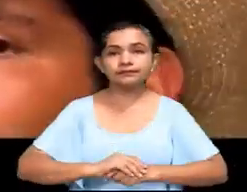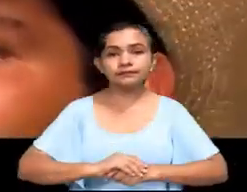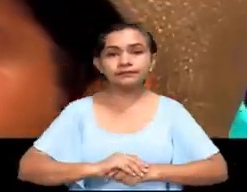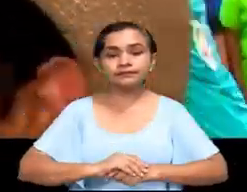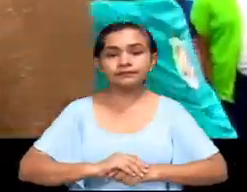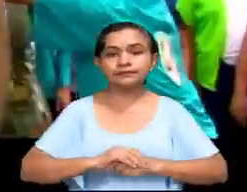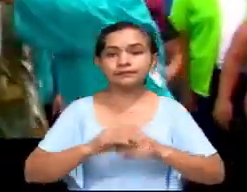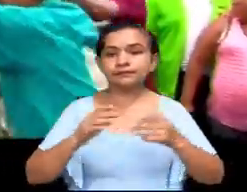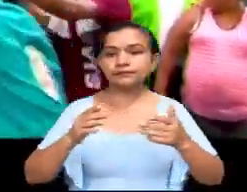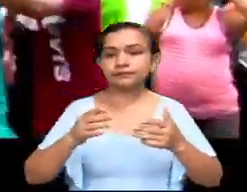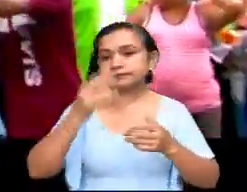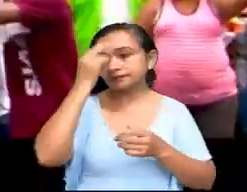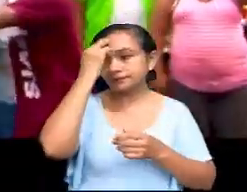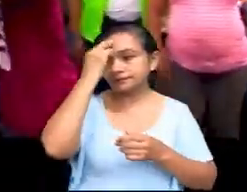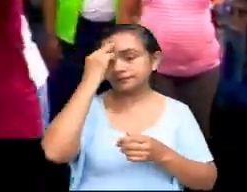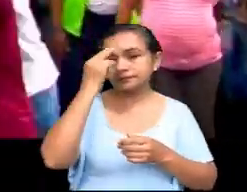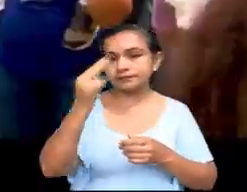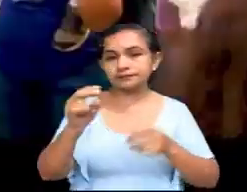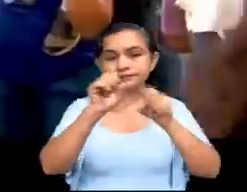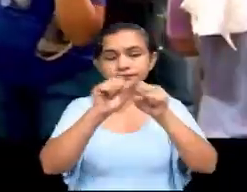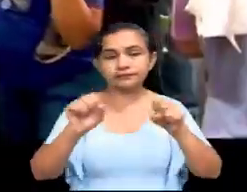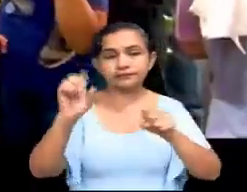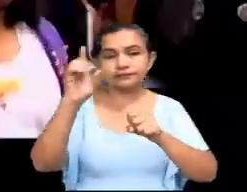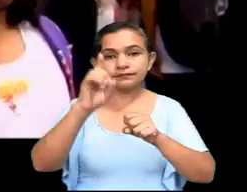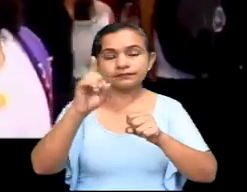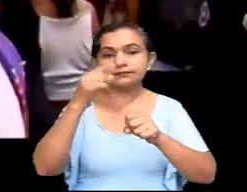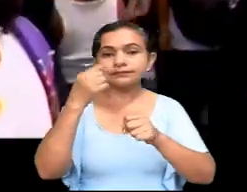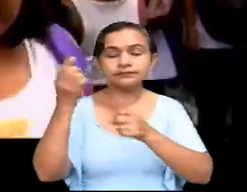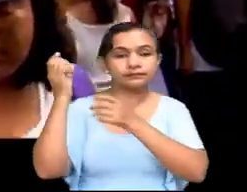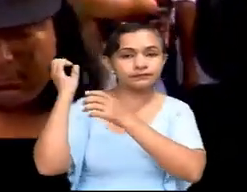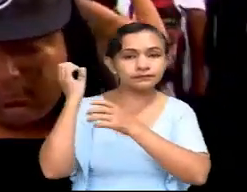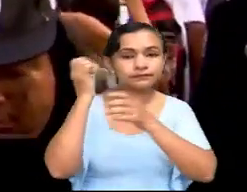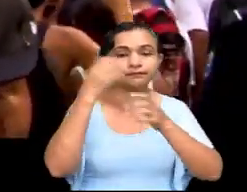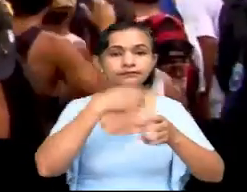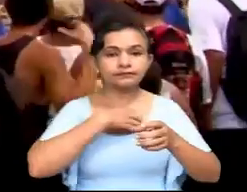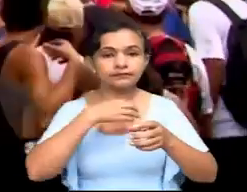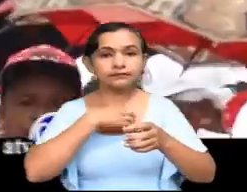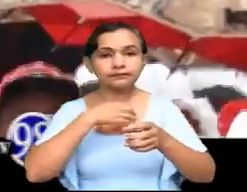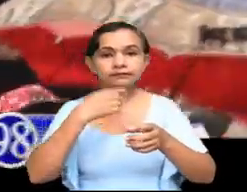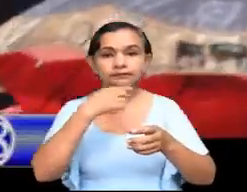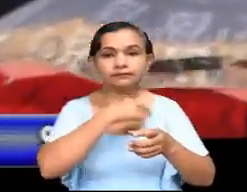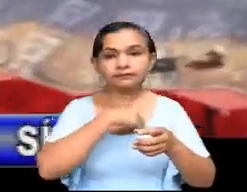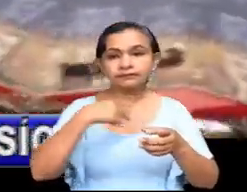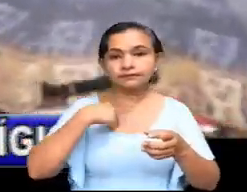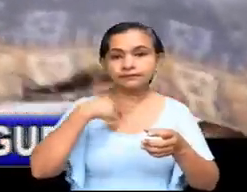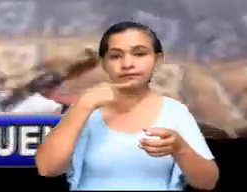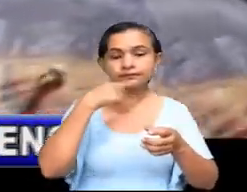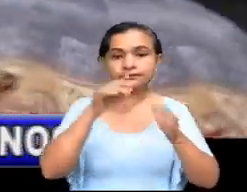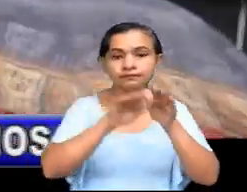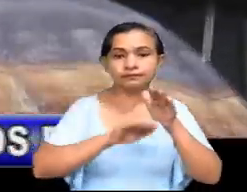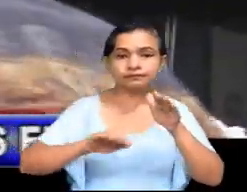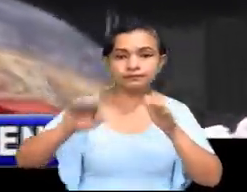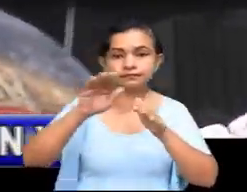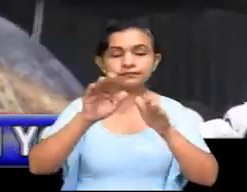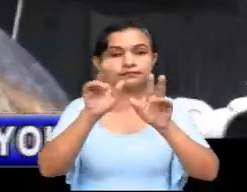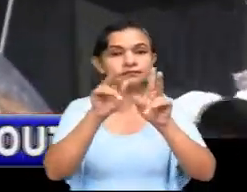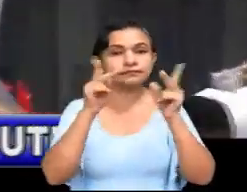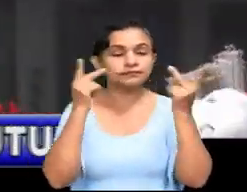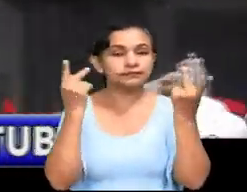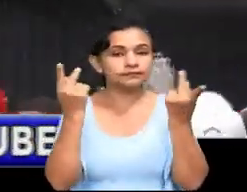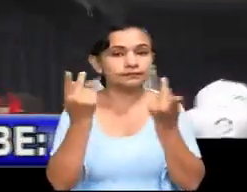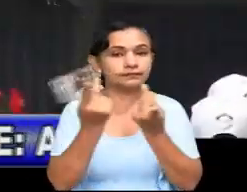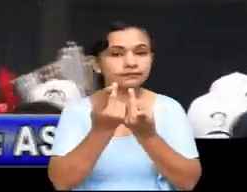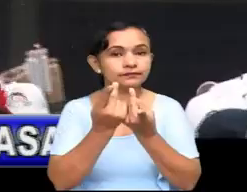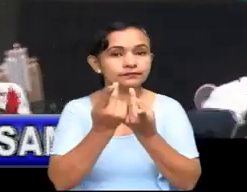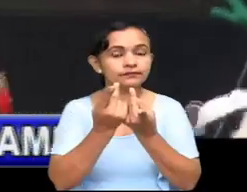Las fiestas en honor a Santo Domingo forman parte de la tradición capitalina y es uno de los eventos de mayor concentración popular, razón